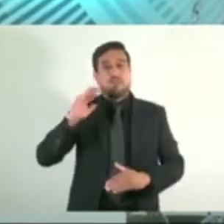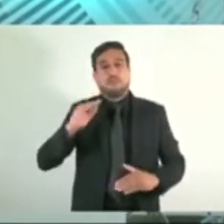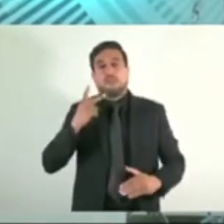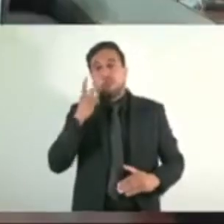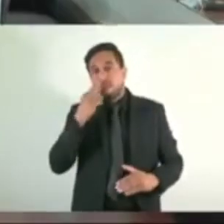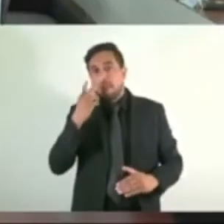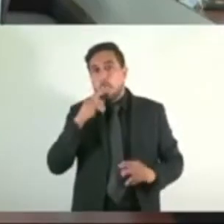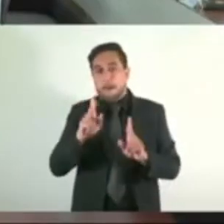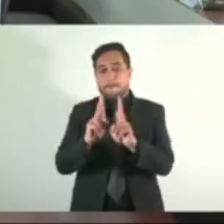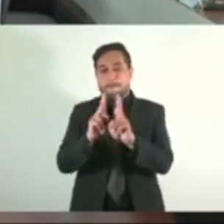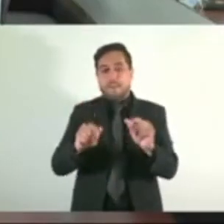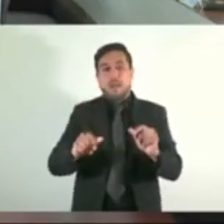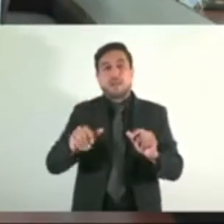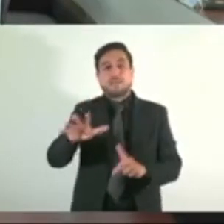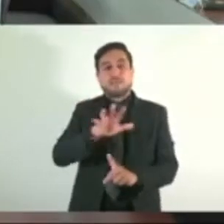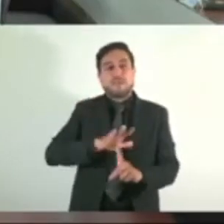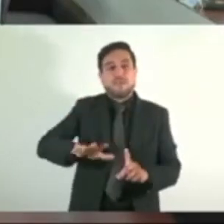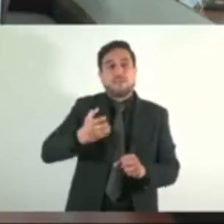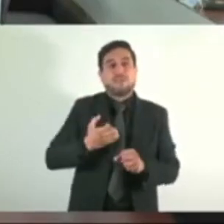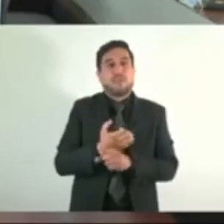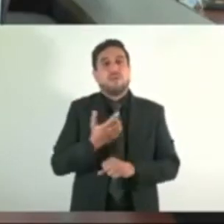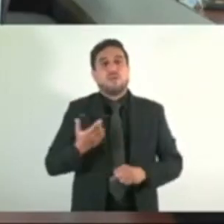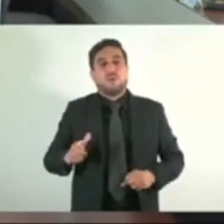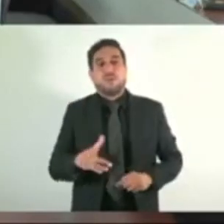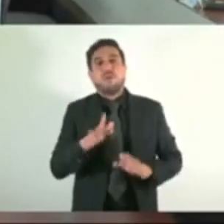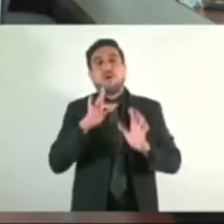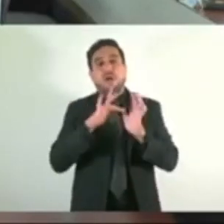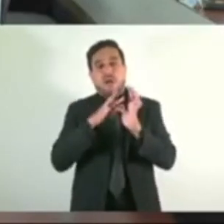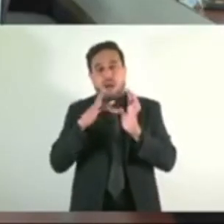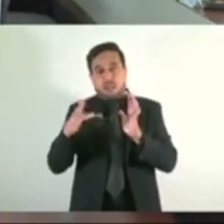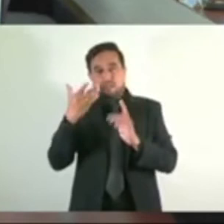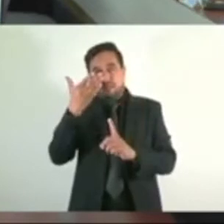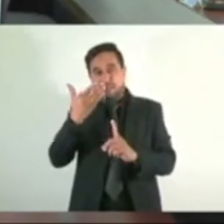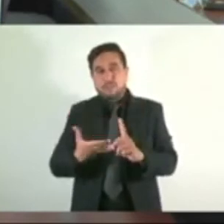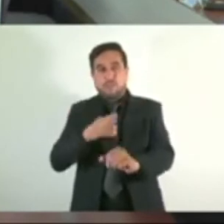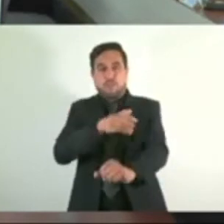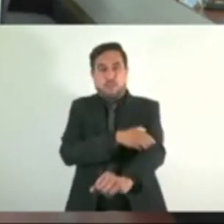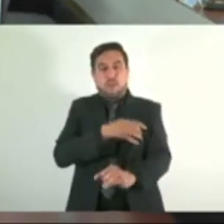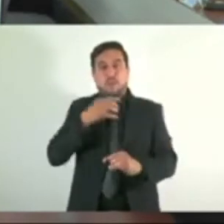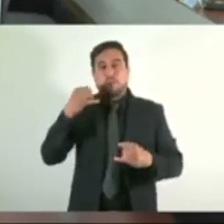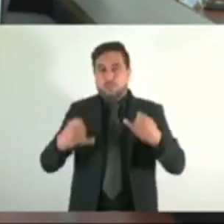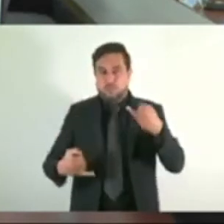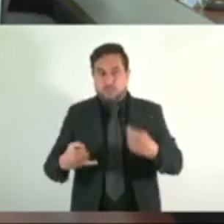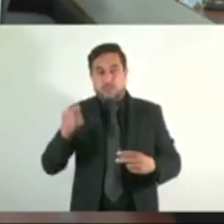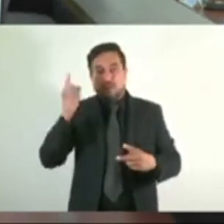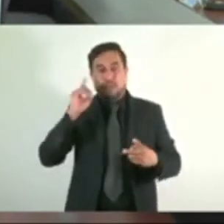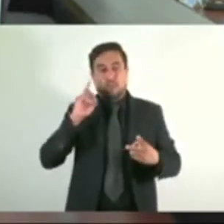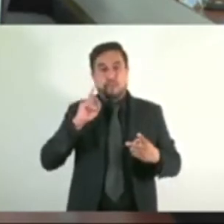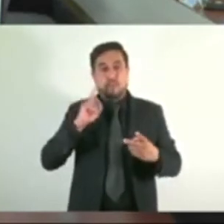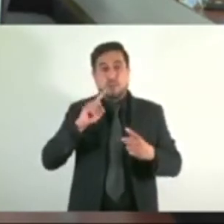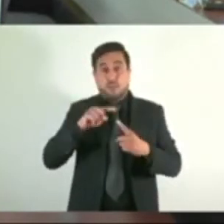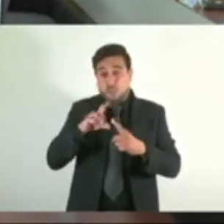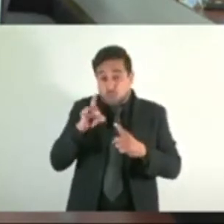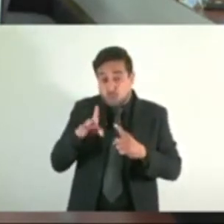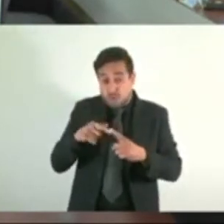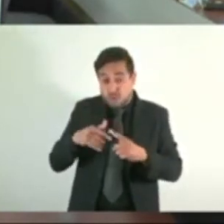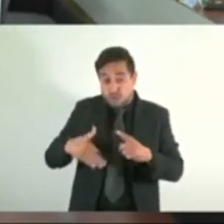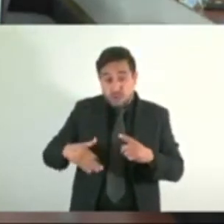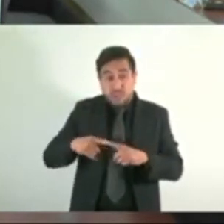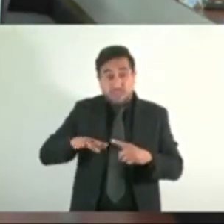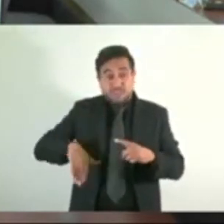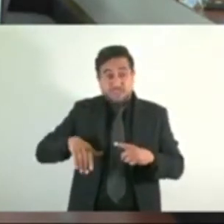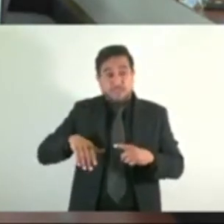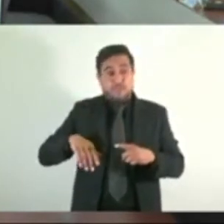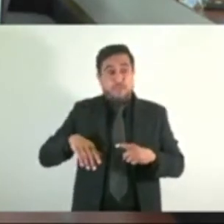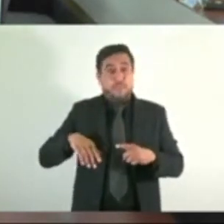pacificación de nuestro Estado. Por eso, nuevamente, gracias al Poder Judicial, porque no es solo ese caso, son muchísimos, muchísimos